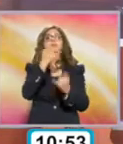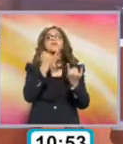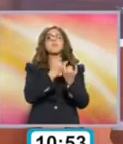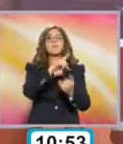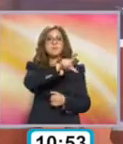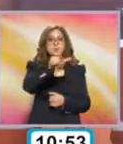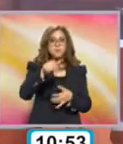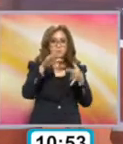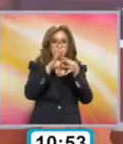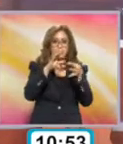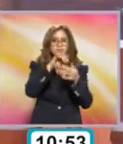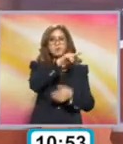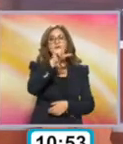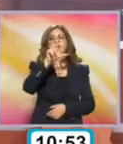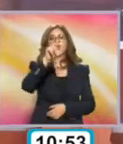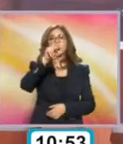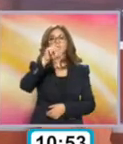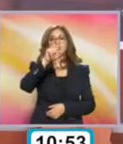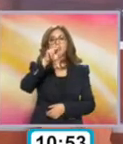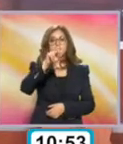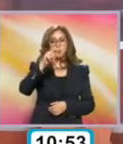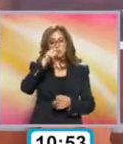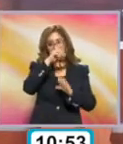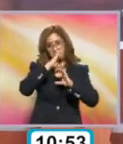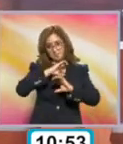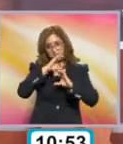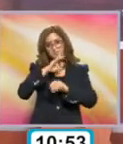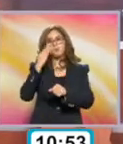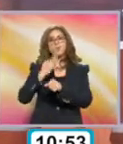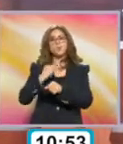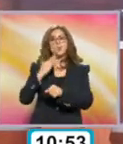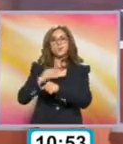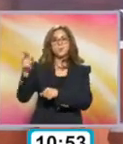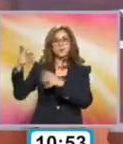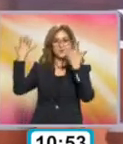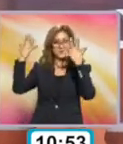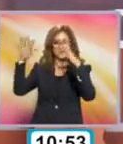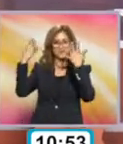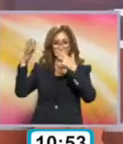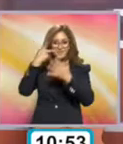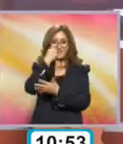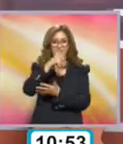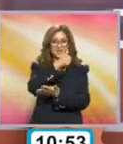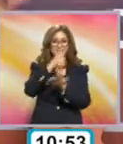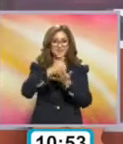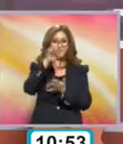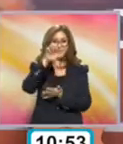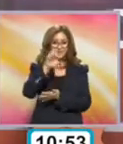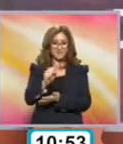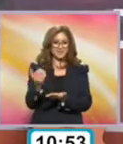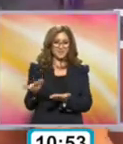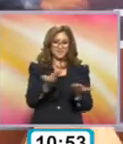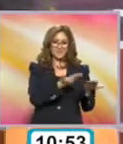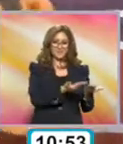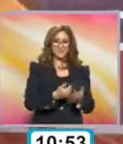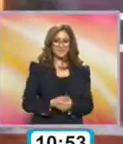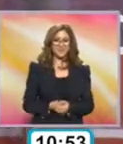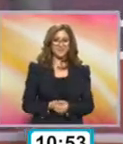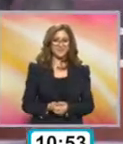sí. Me parece perfecto. El aplauso para el maestro que está en tu ciudad es Aldo García.